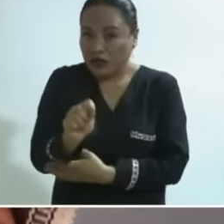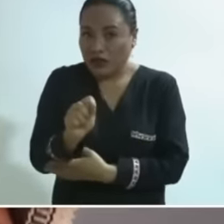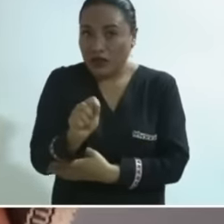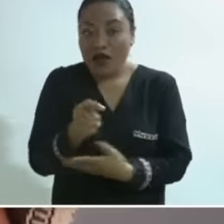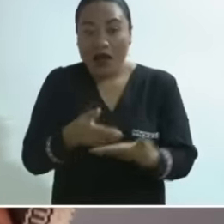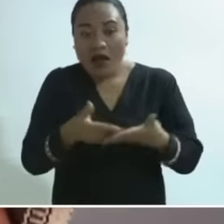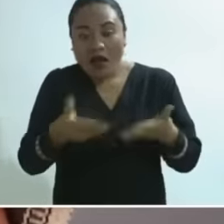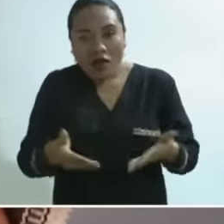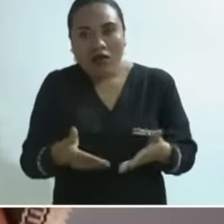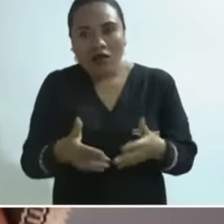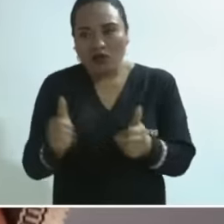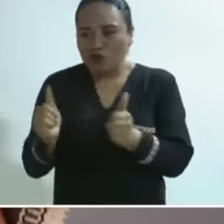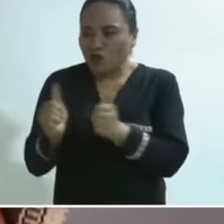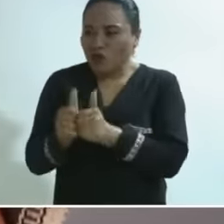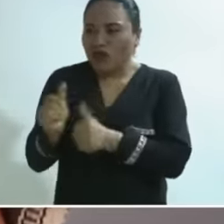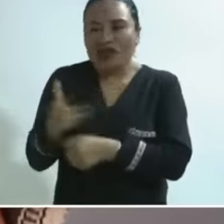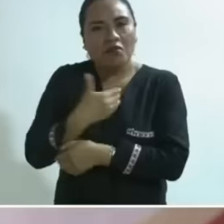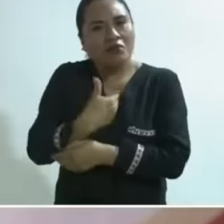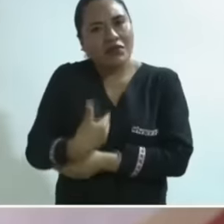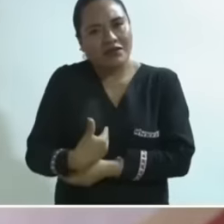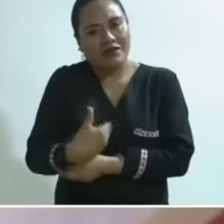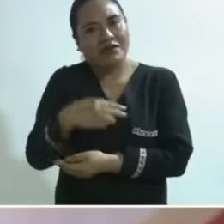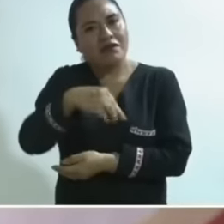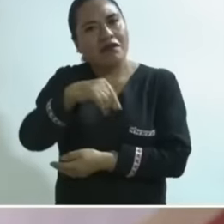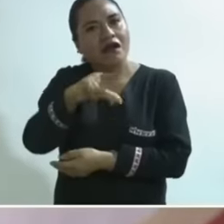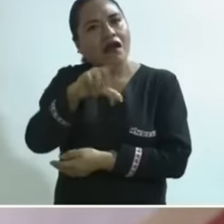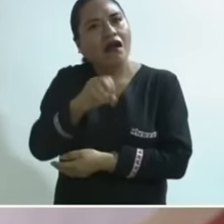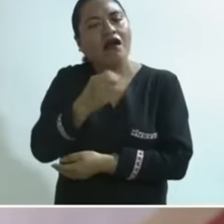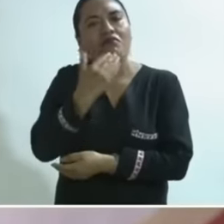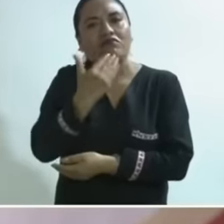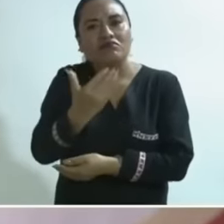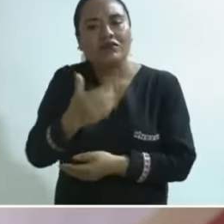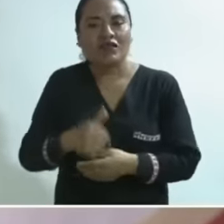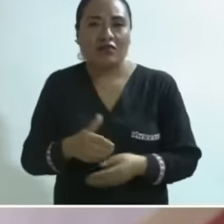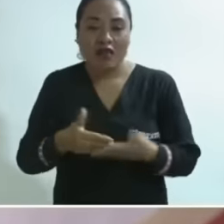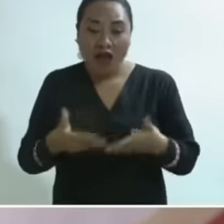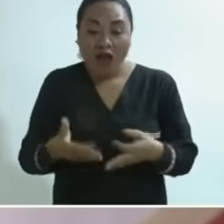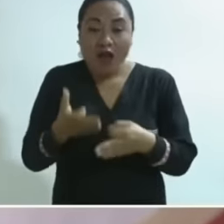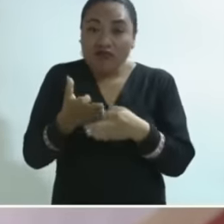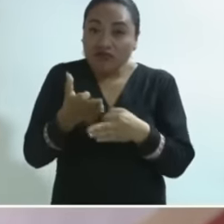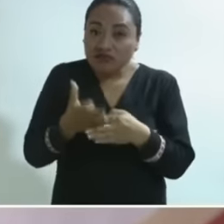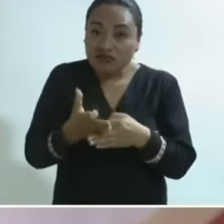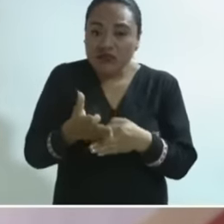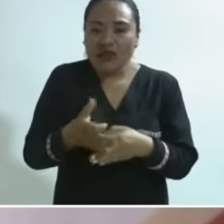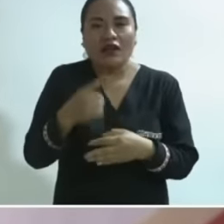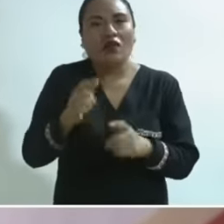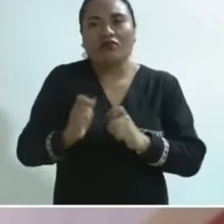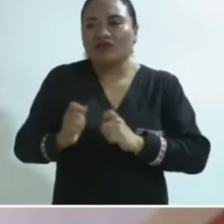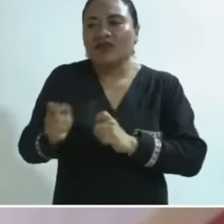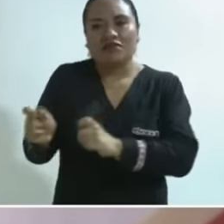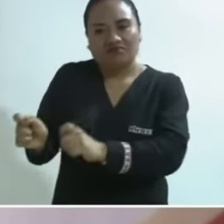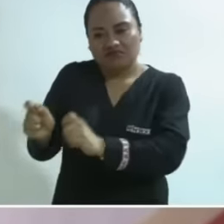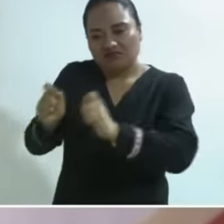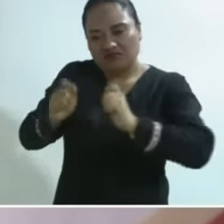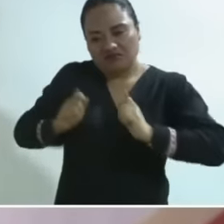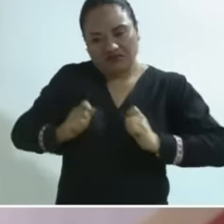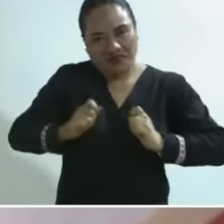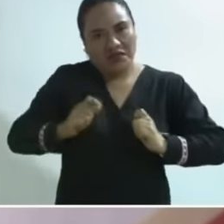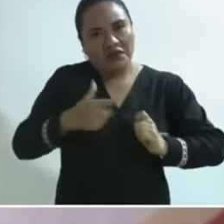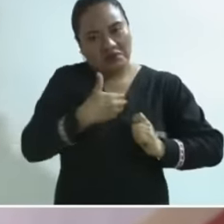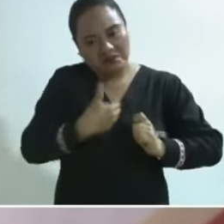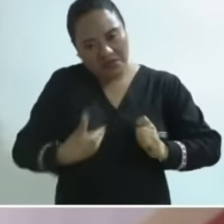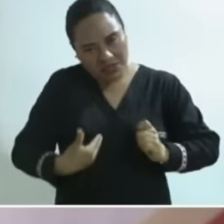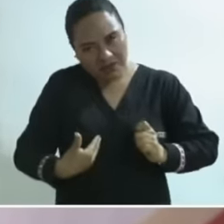ahora caminar junto al presidente Andrés Manuel López Obrador en este momento de transición y